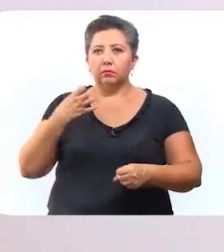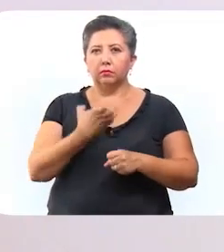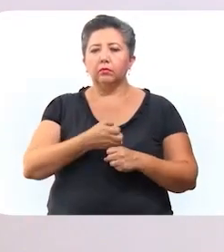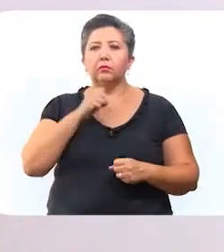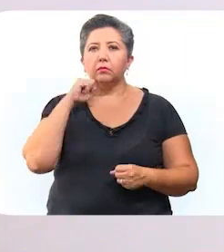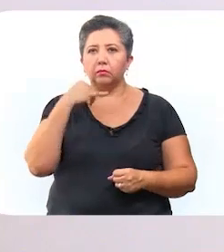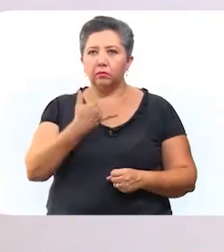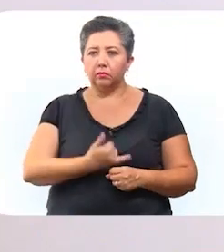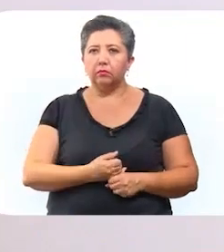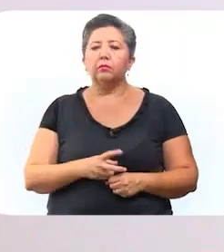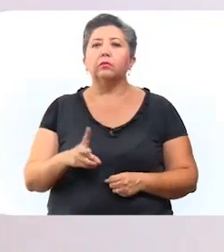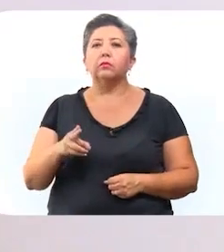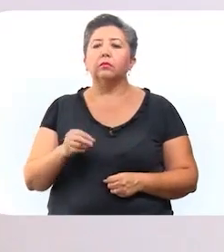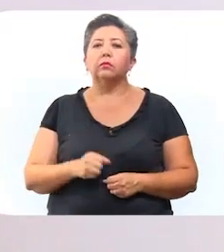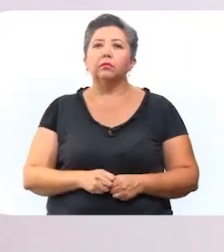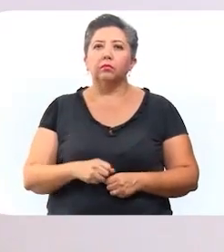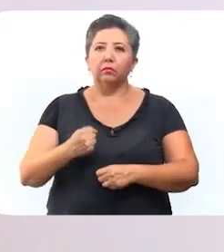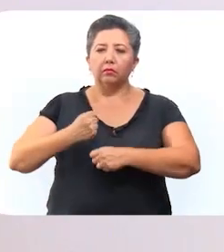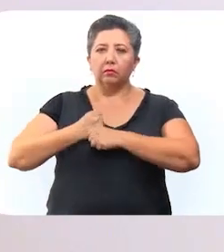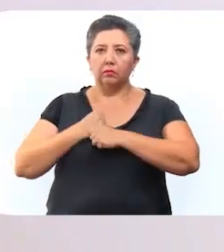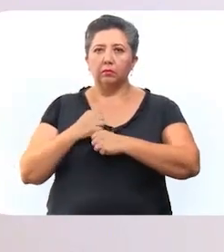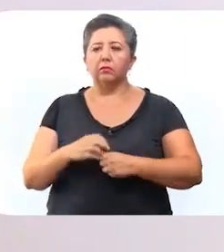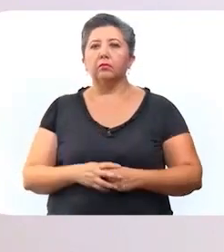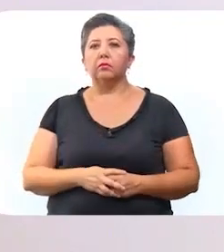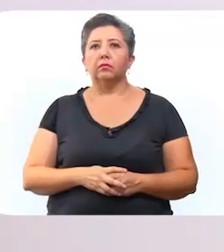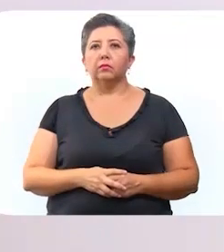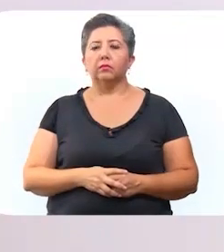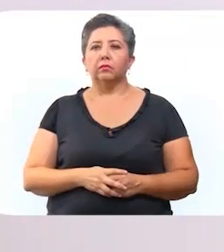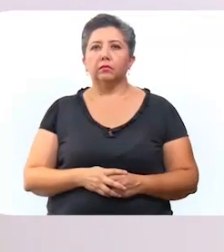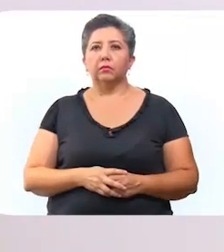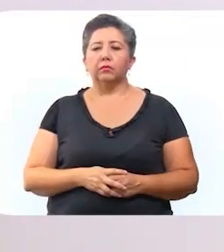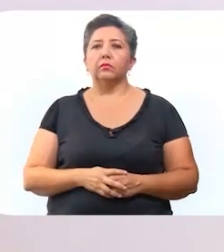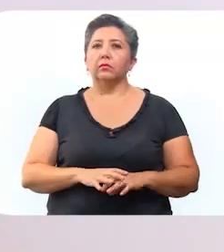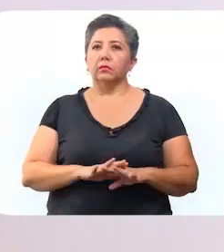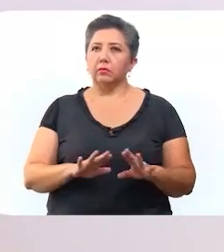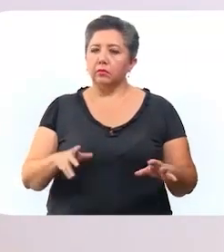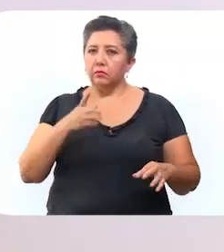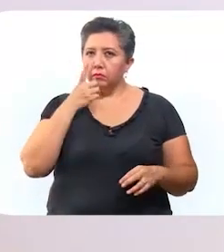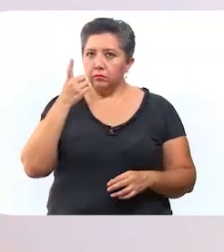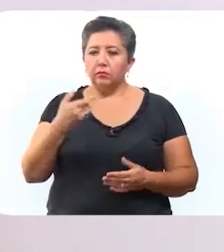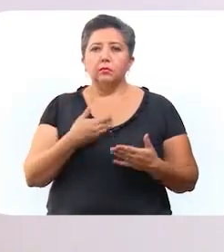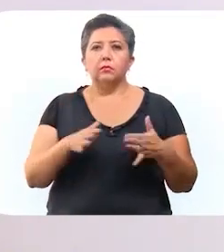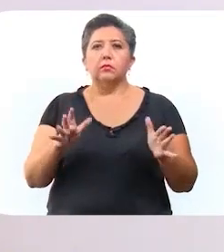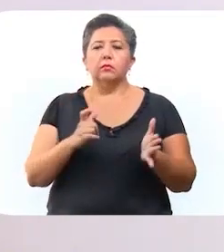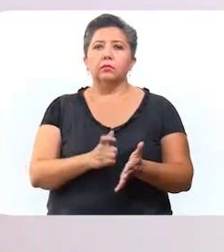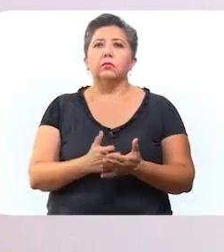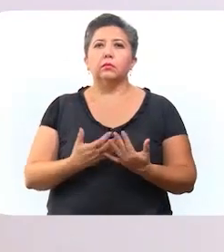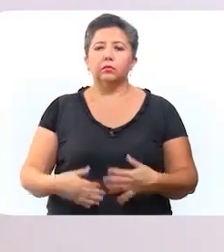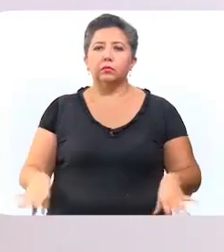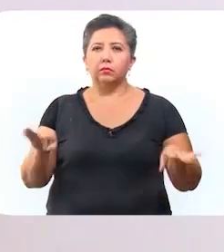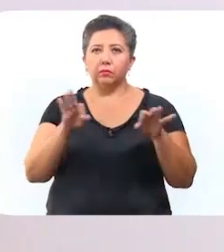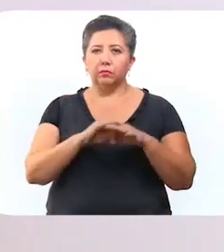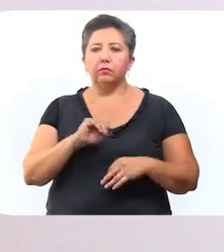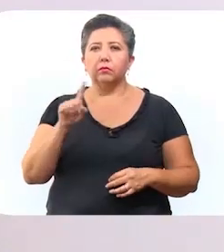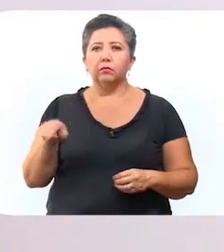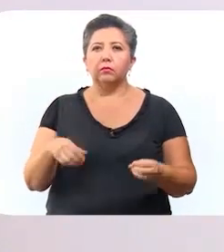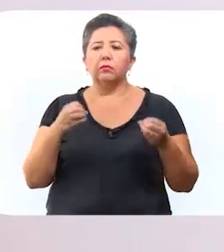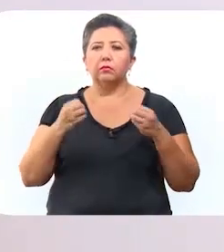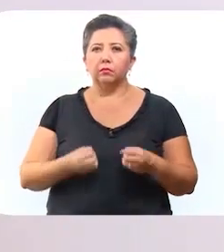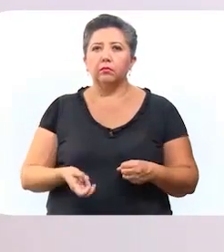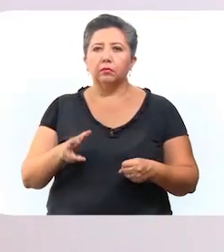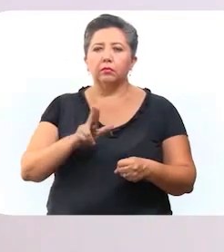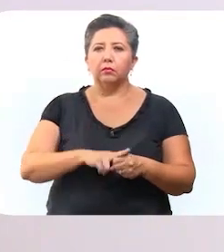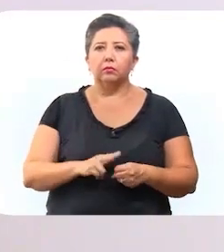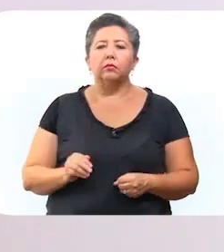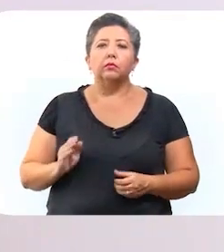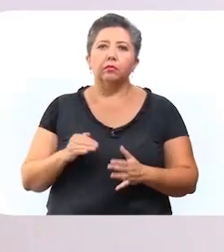la Secretaría del Bienestar y las Fuerzas Armadas. Como se ha señalado en la reapertura económica, los datos más importantes son la